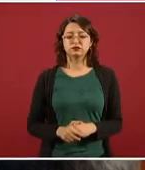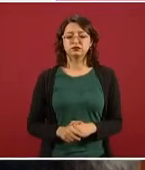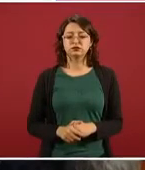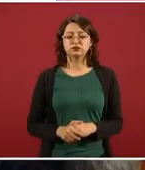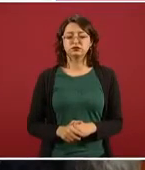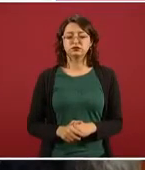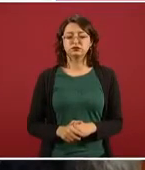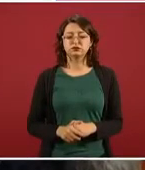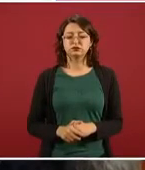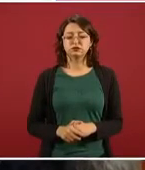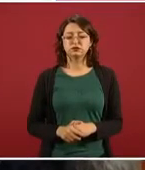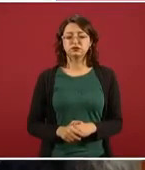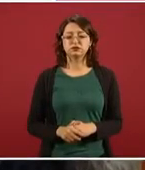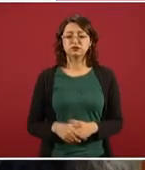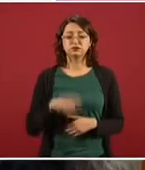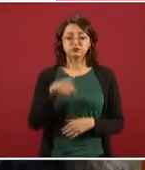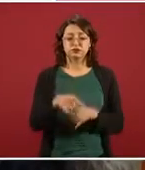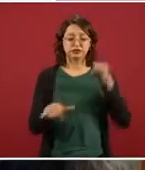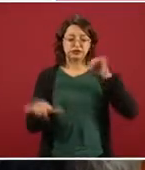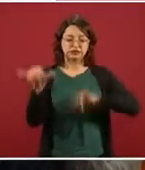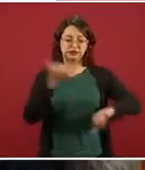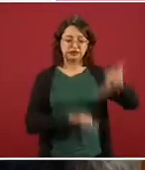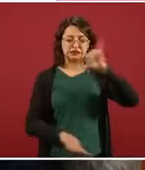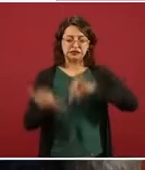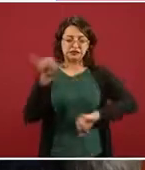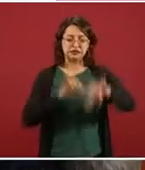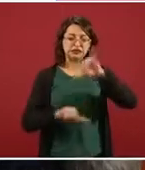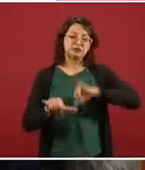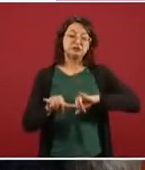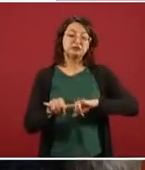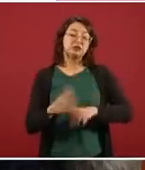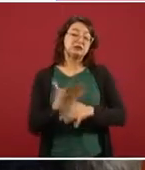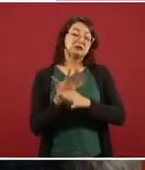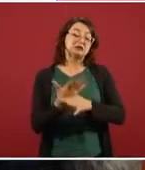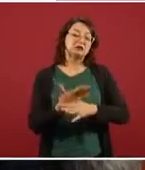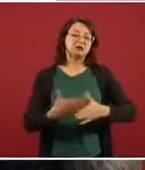Ese es el laboratorio, llaman cocina,